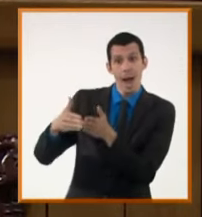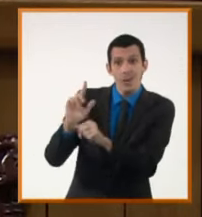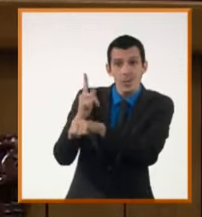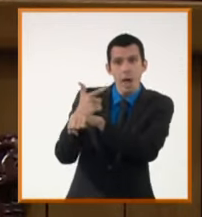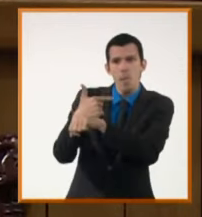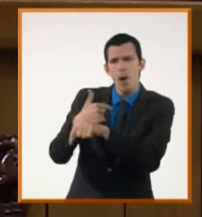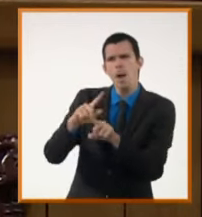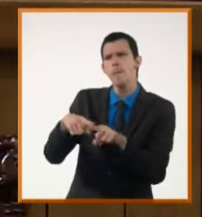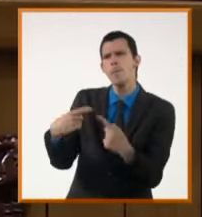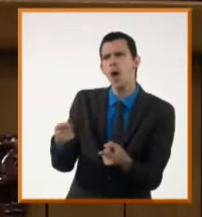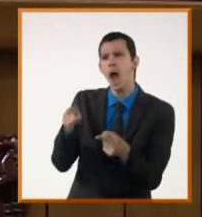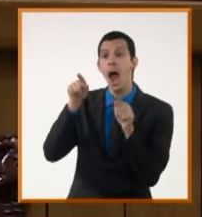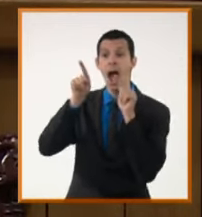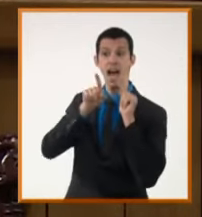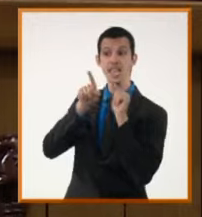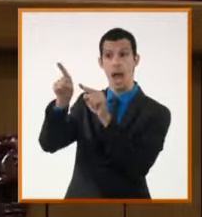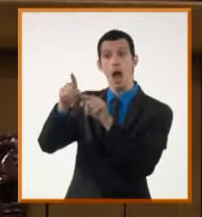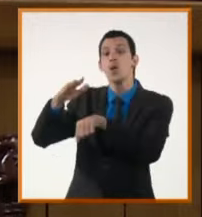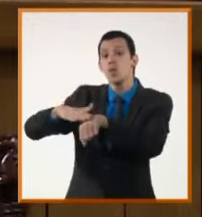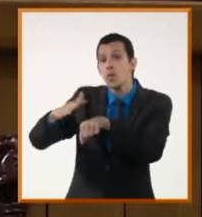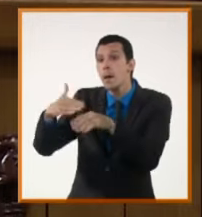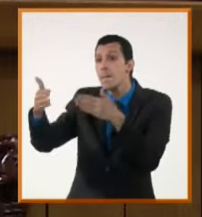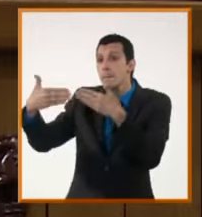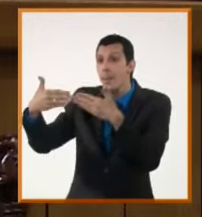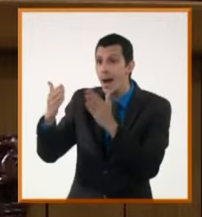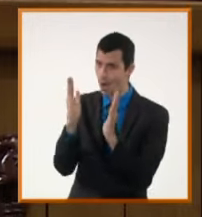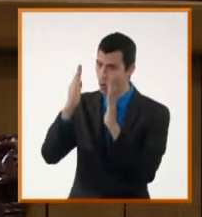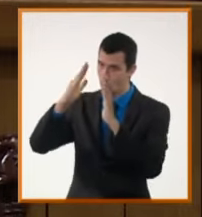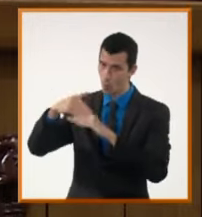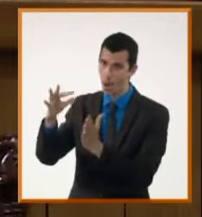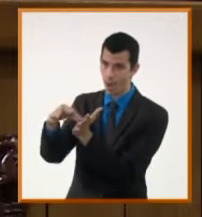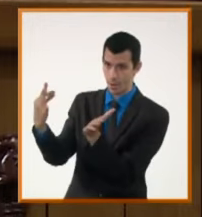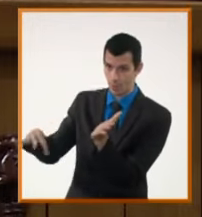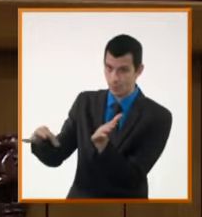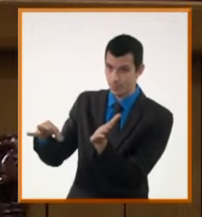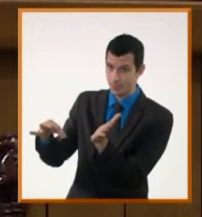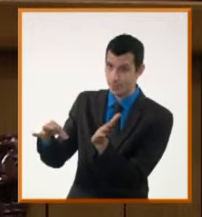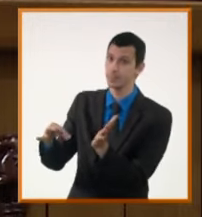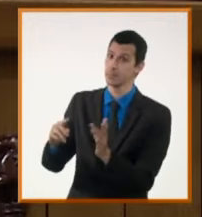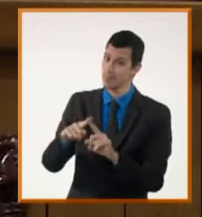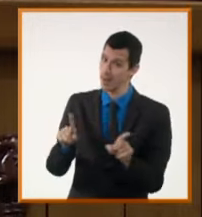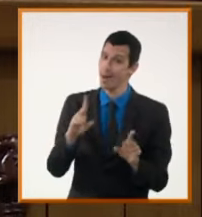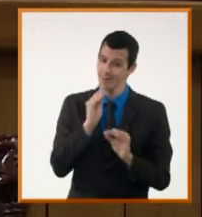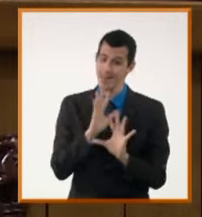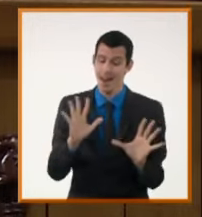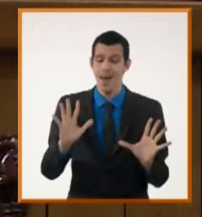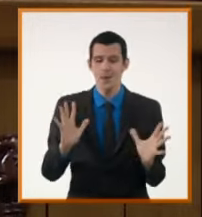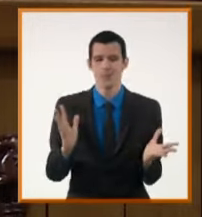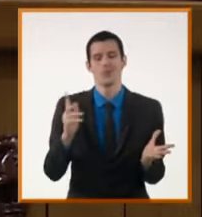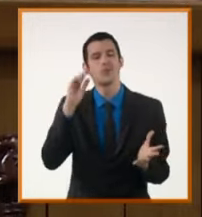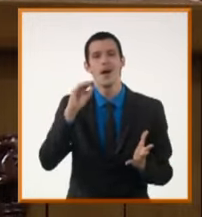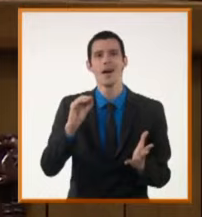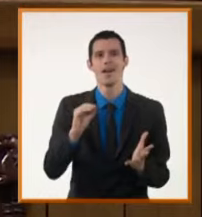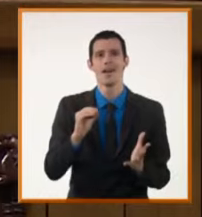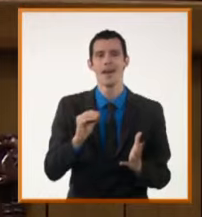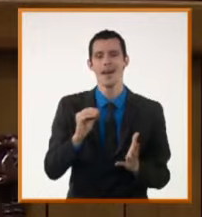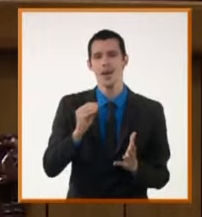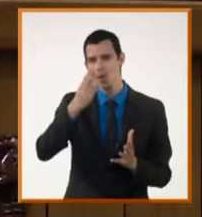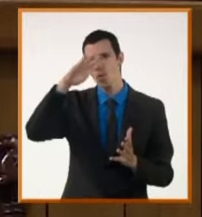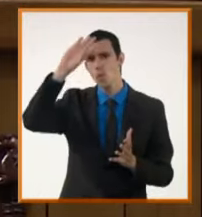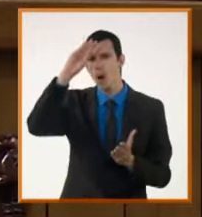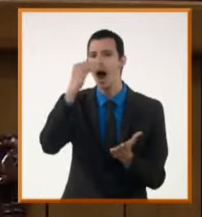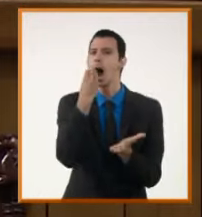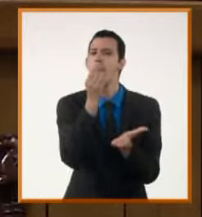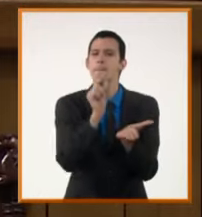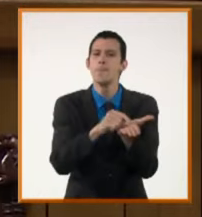realmente están en condiciones de pagar el precio real que cuesta los productos de la canasta para seguir subsidiando